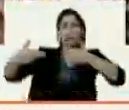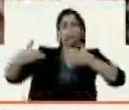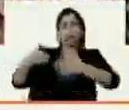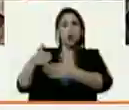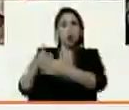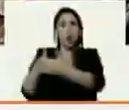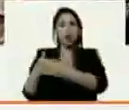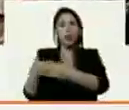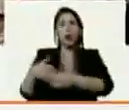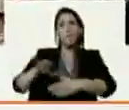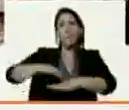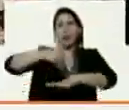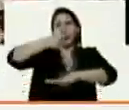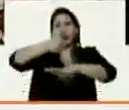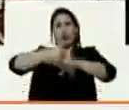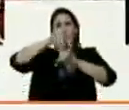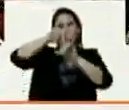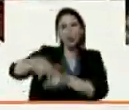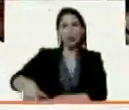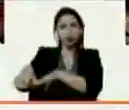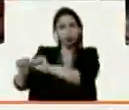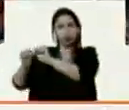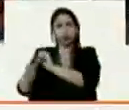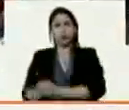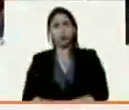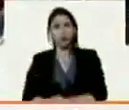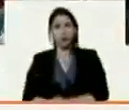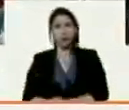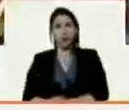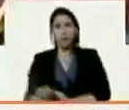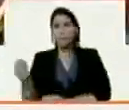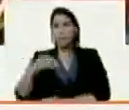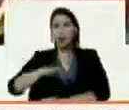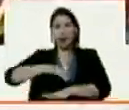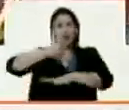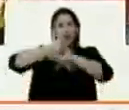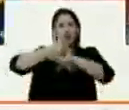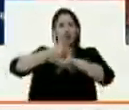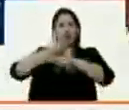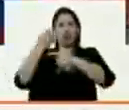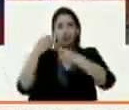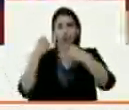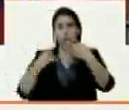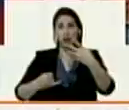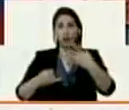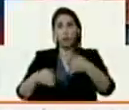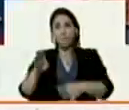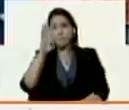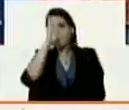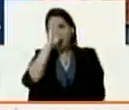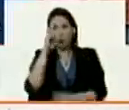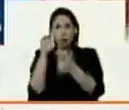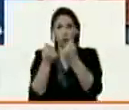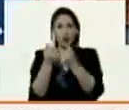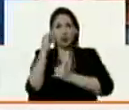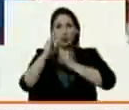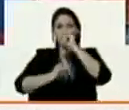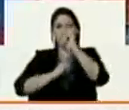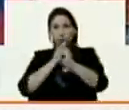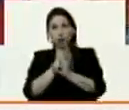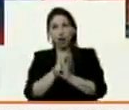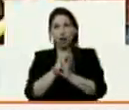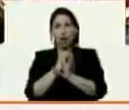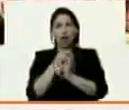el imperialismo, y su mayor herramienta de opresión, que es el Fondo Monetario Internacional. Es